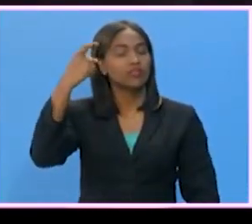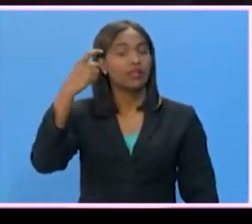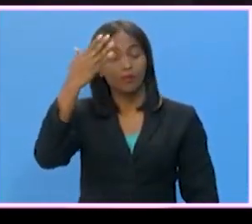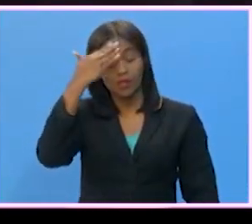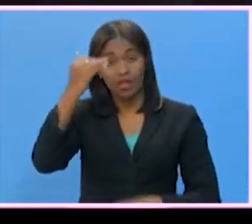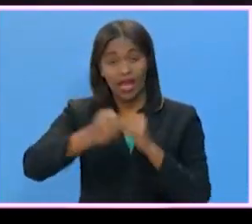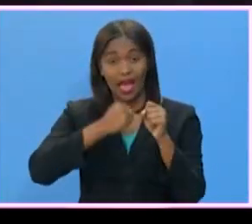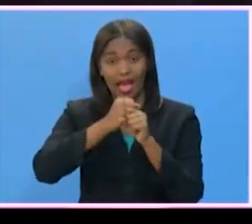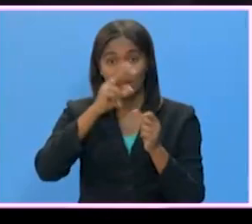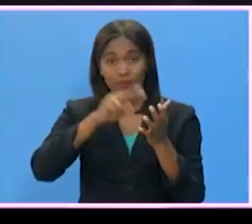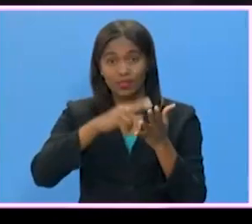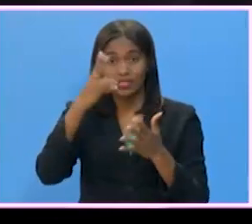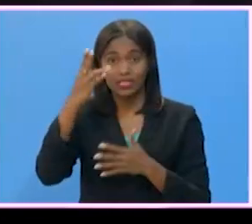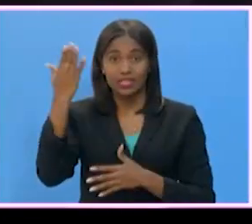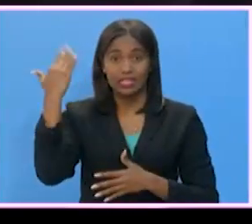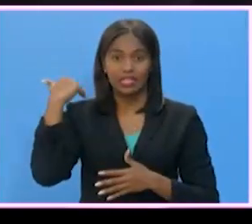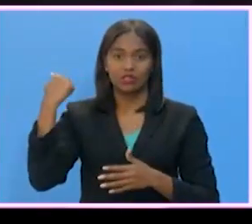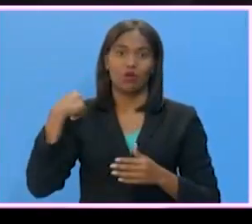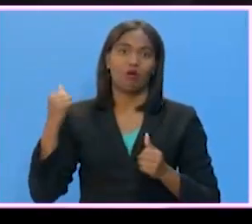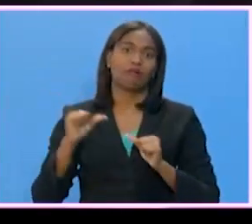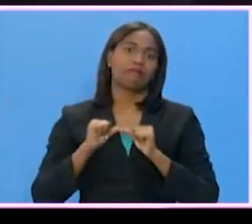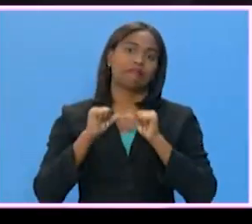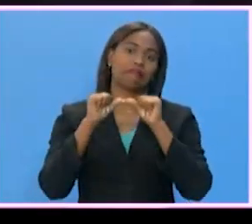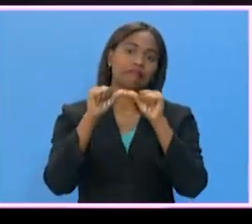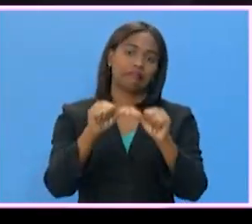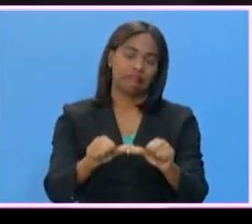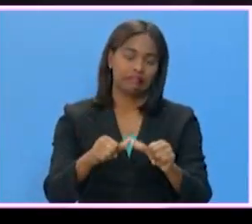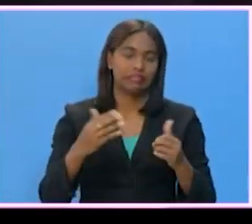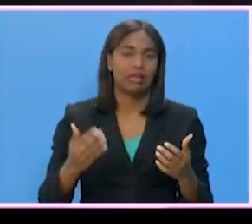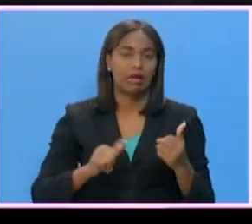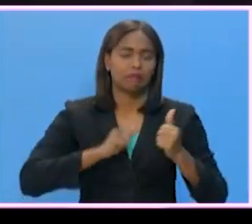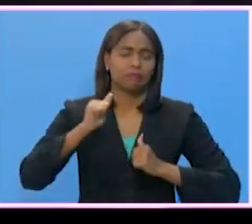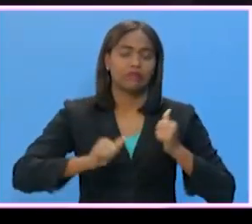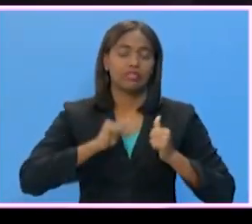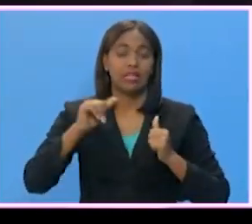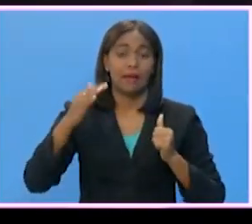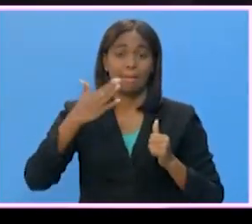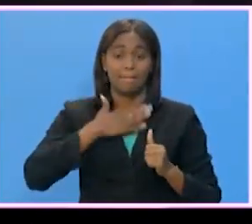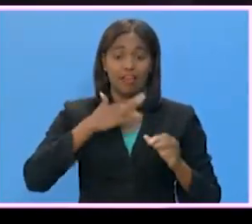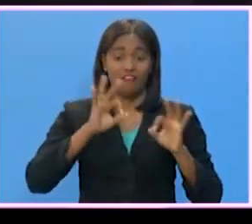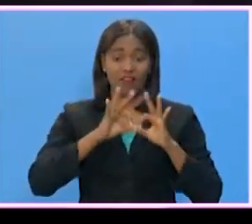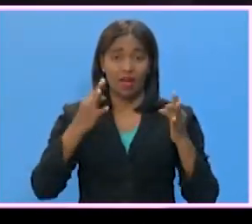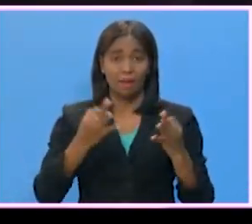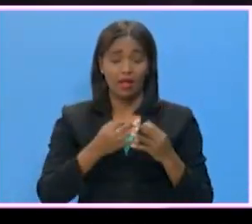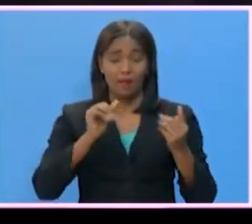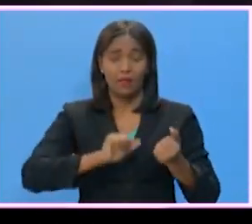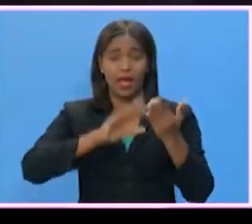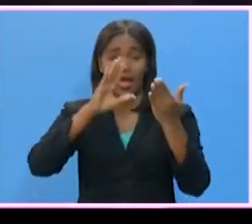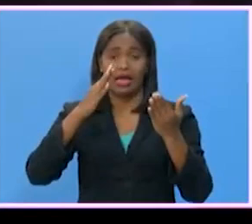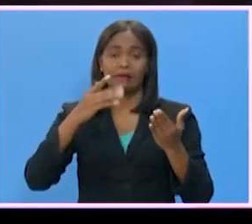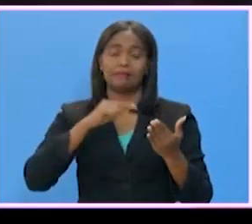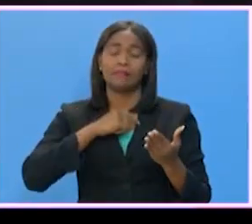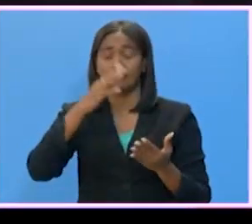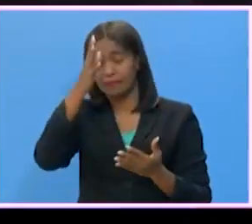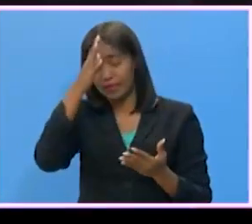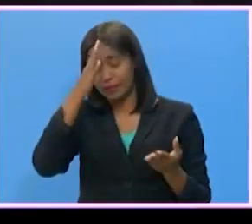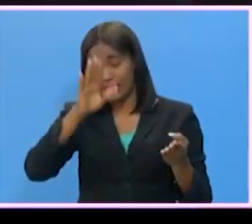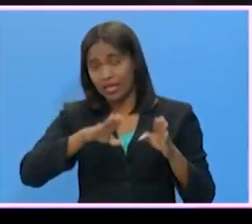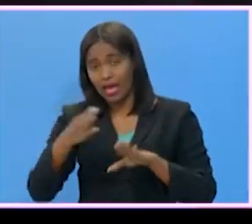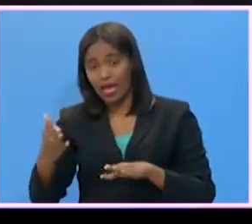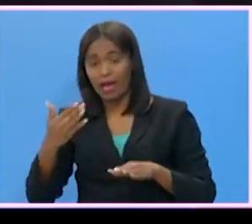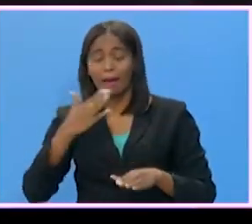17 estoy bregando con la vida. Y me ha tocado una familia, enfrentar a mi papá fallecido con